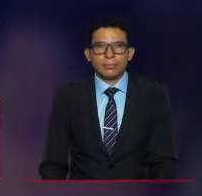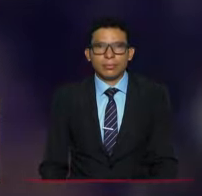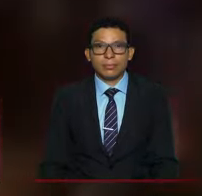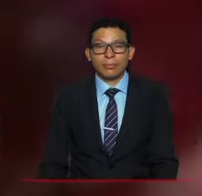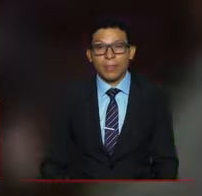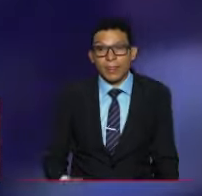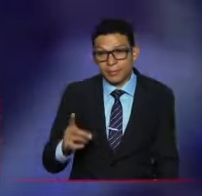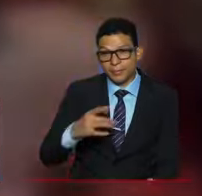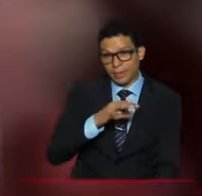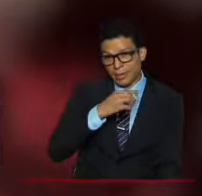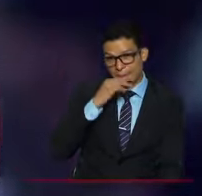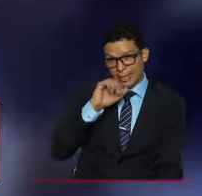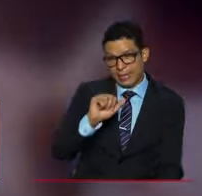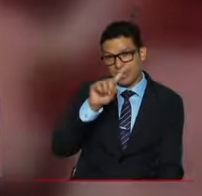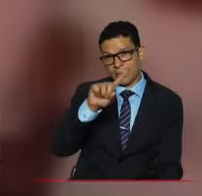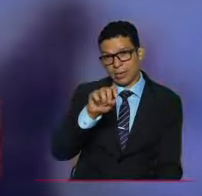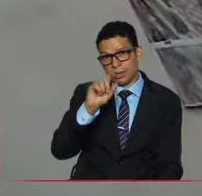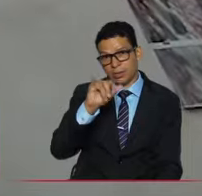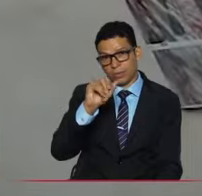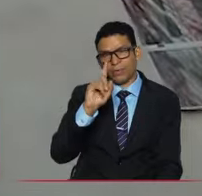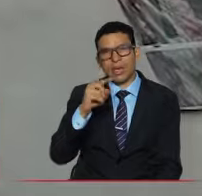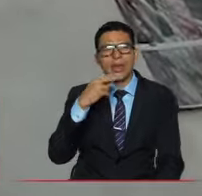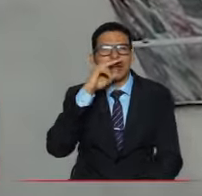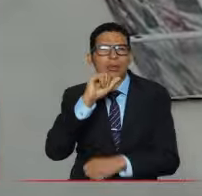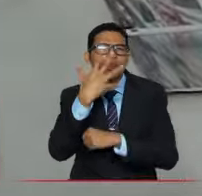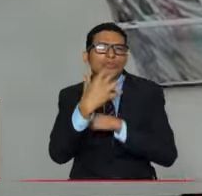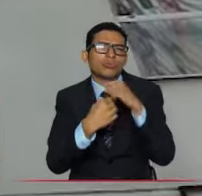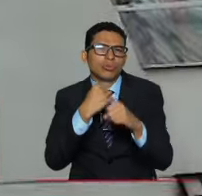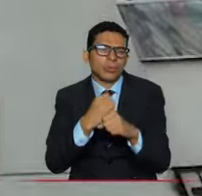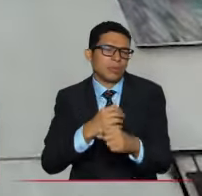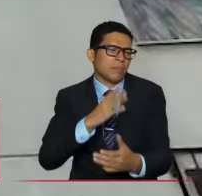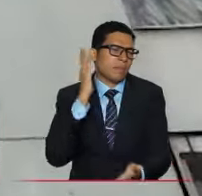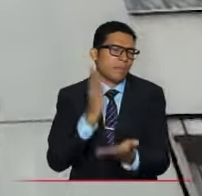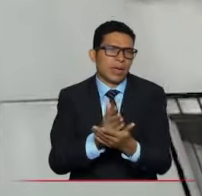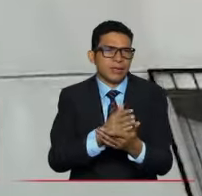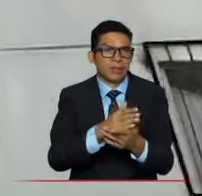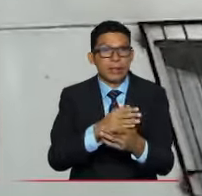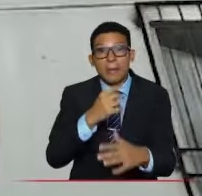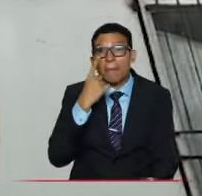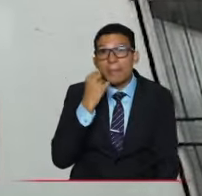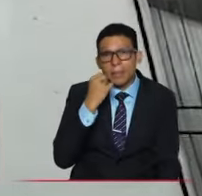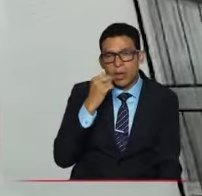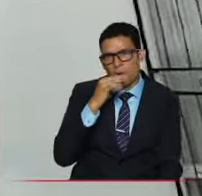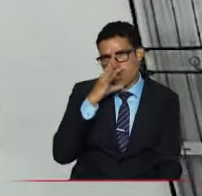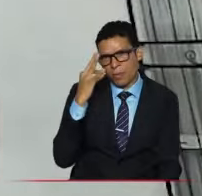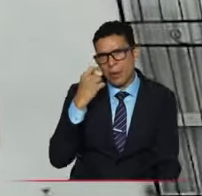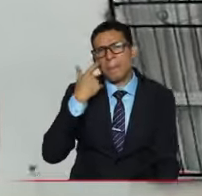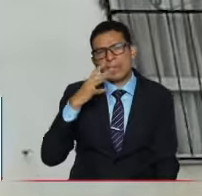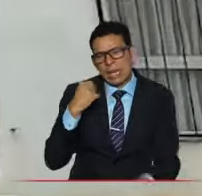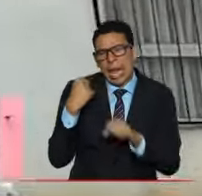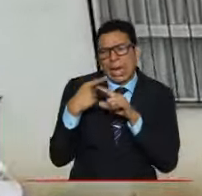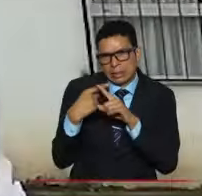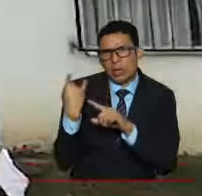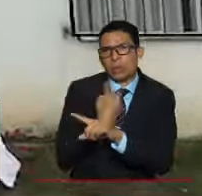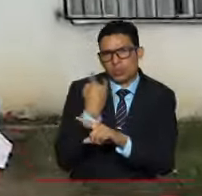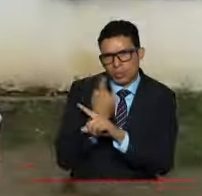La vida de Sofía, una pequeña de tan solo 5 años, terminó trágicamente cuando, según las autoridades, su padre, un hombre con presuntos antecedentes de